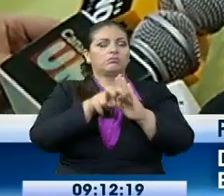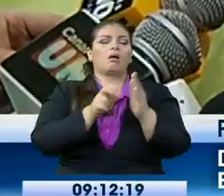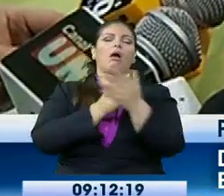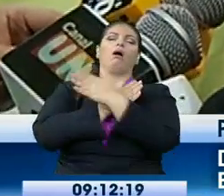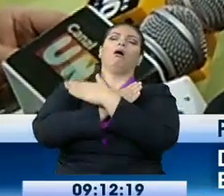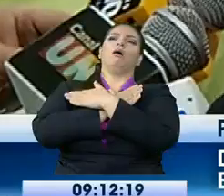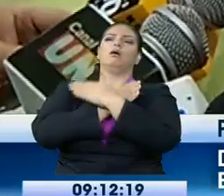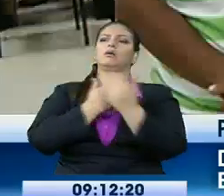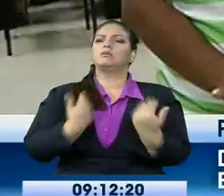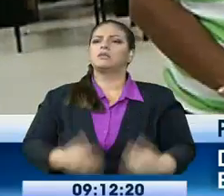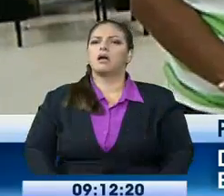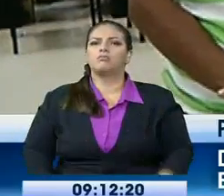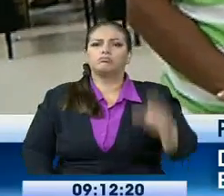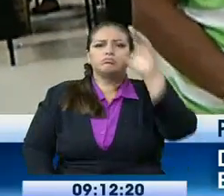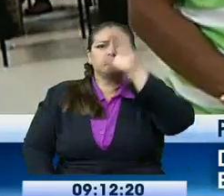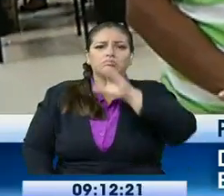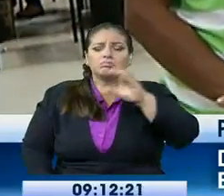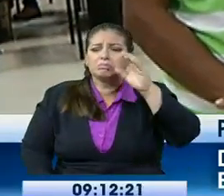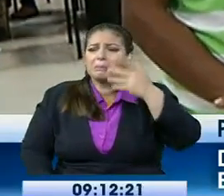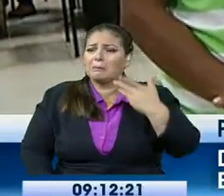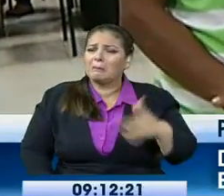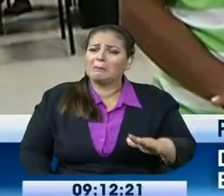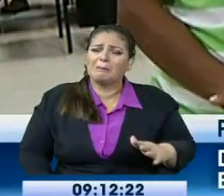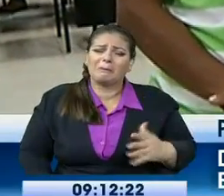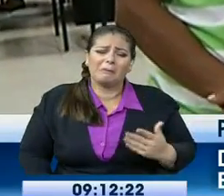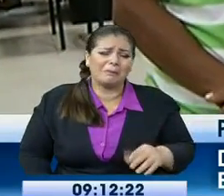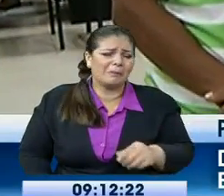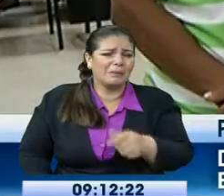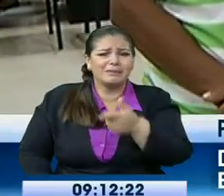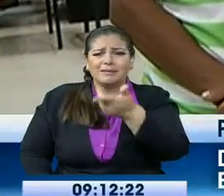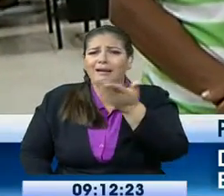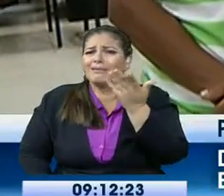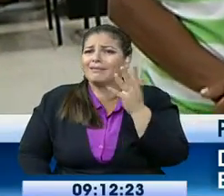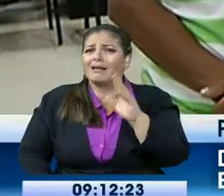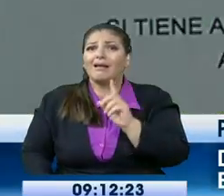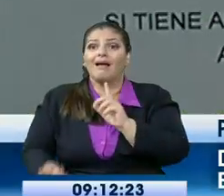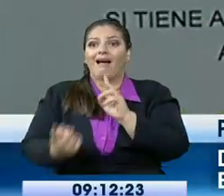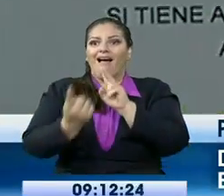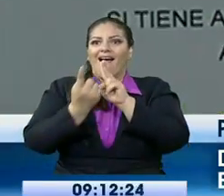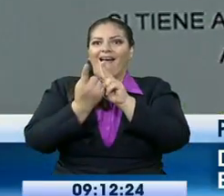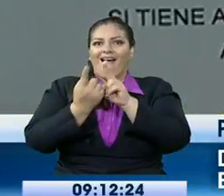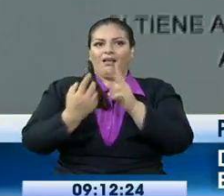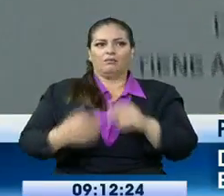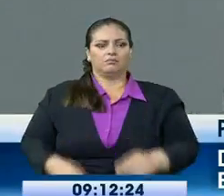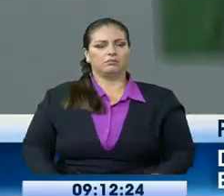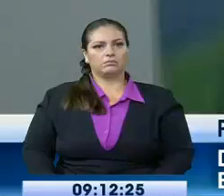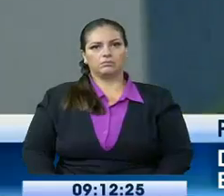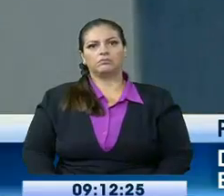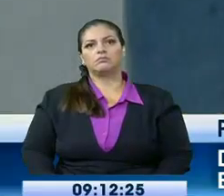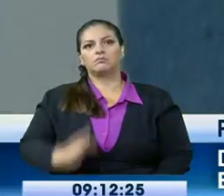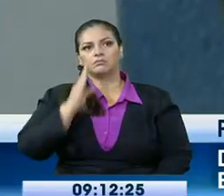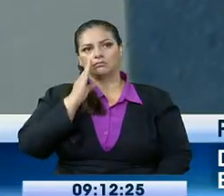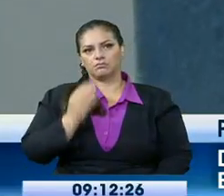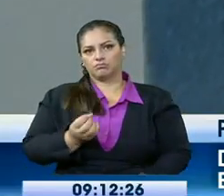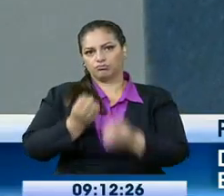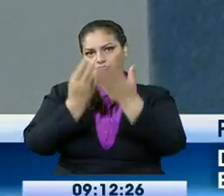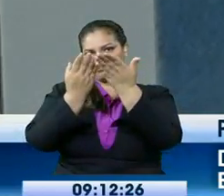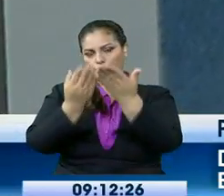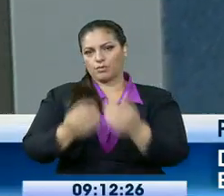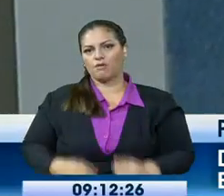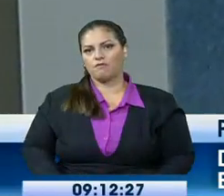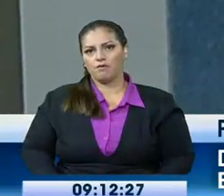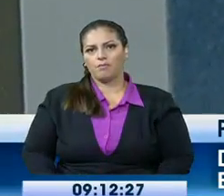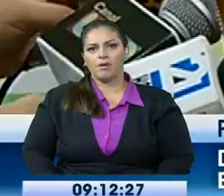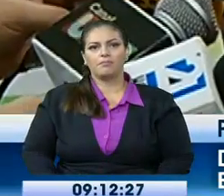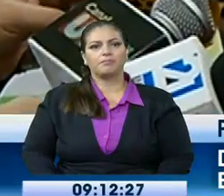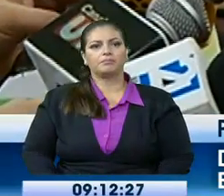ningún resultado. Su progenitora sospecha que se dirigió a Guayaquil para visitar a un amigo, al cual nadie